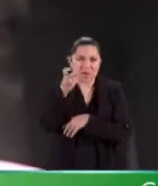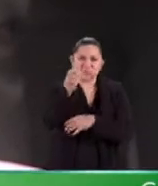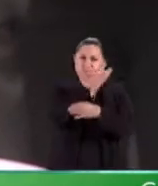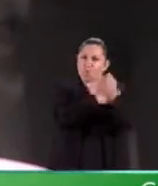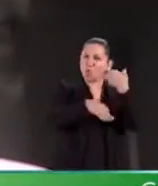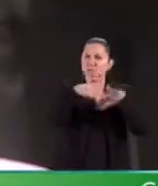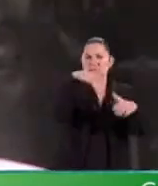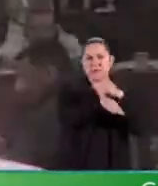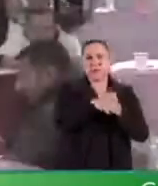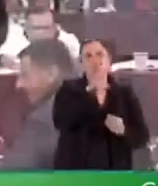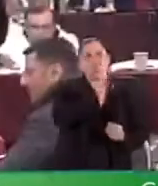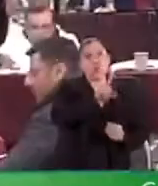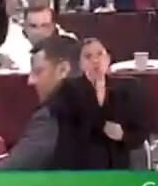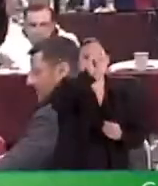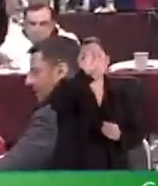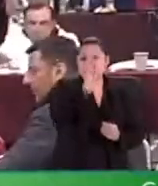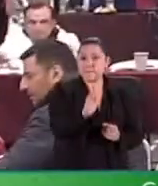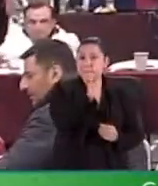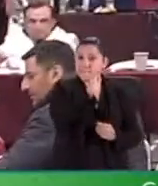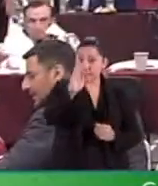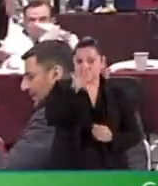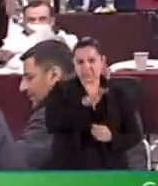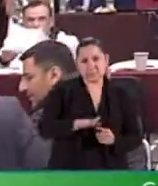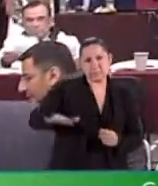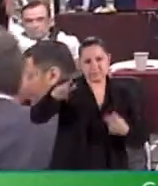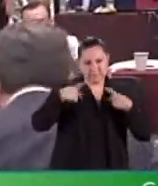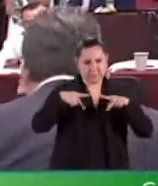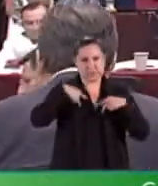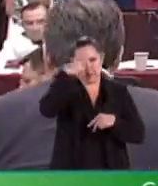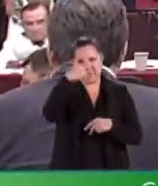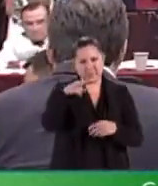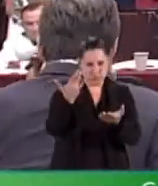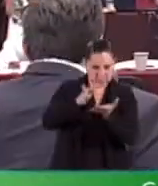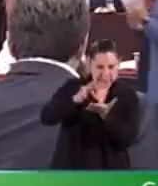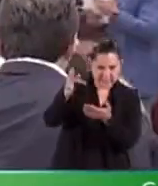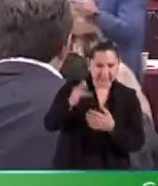México. Muchas gracias. Consulte la Secretaría de la Asamblea.